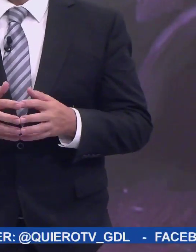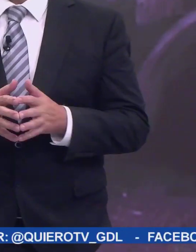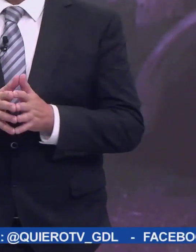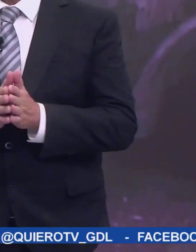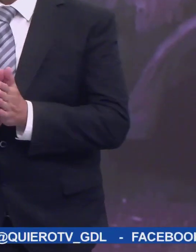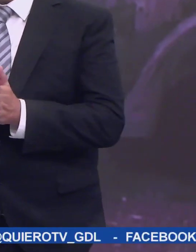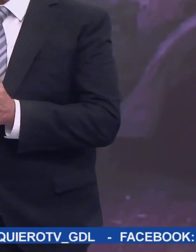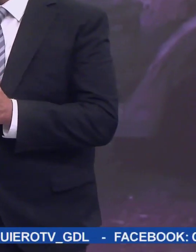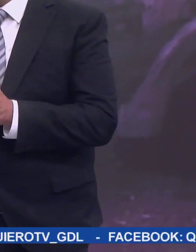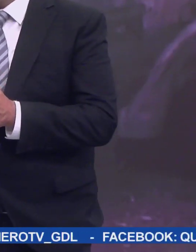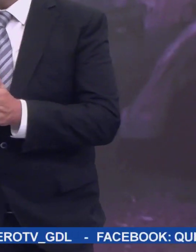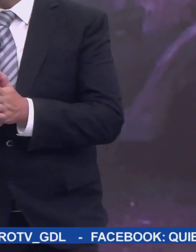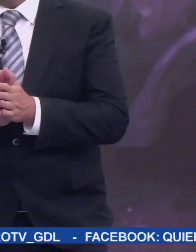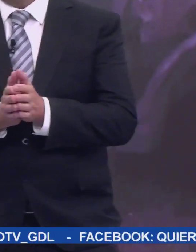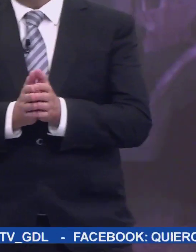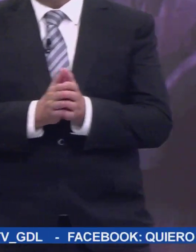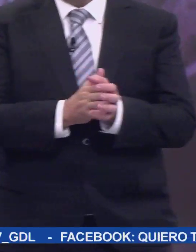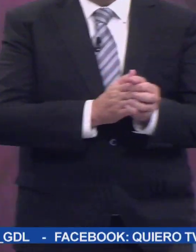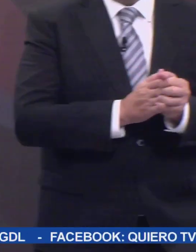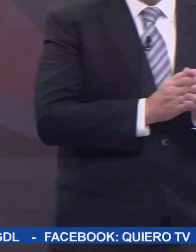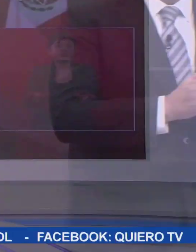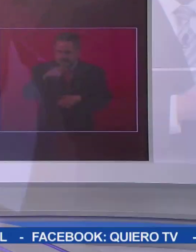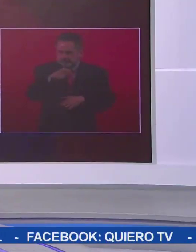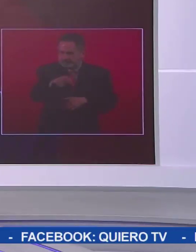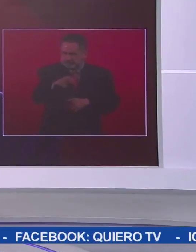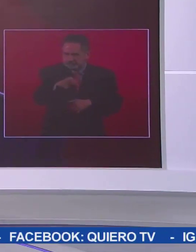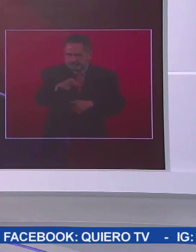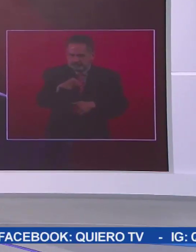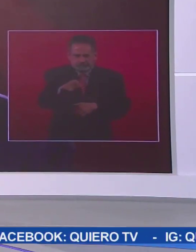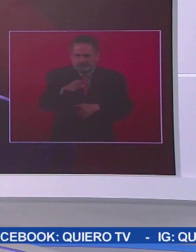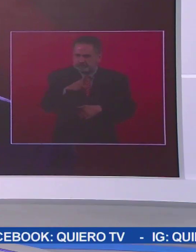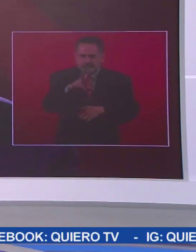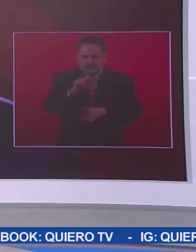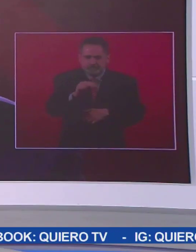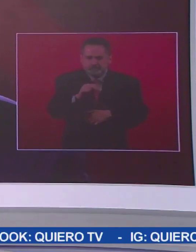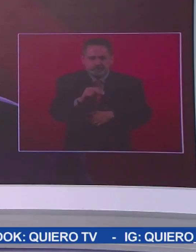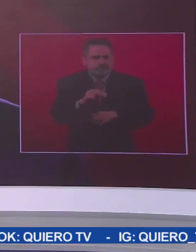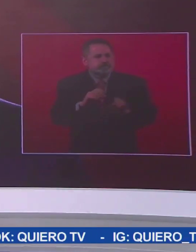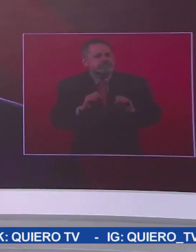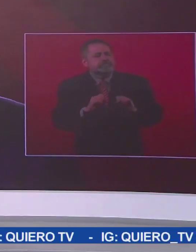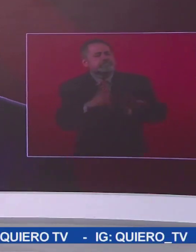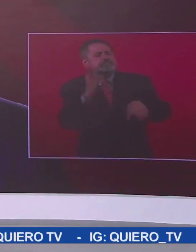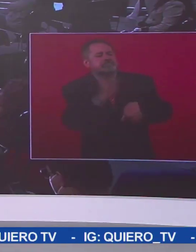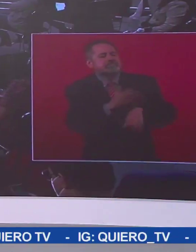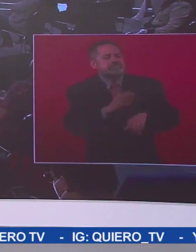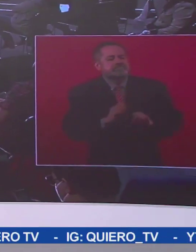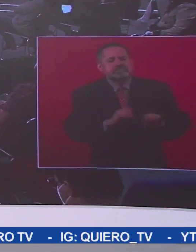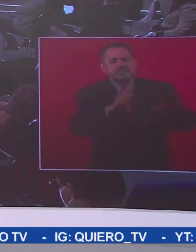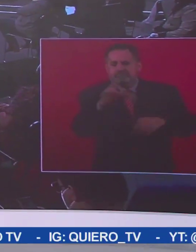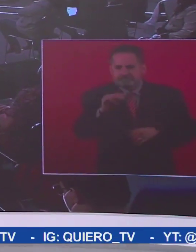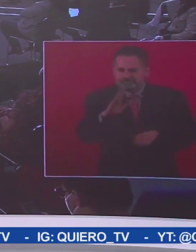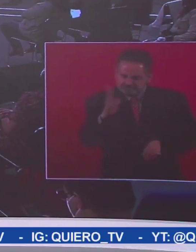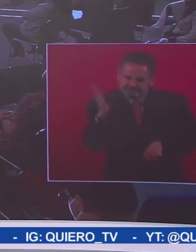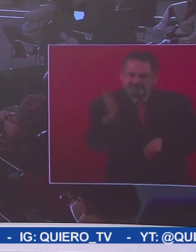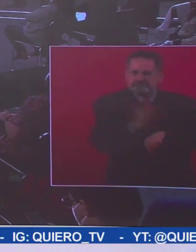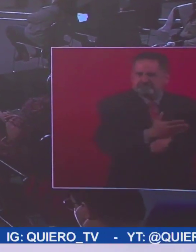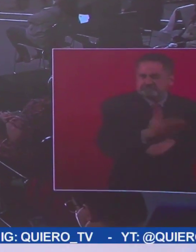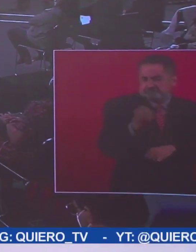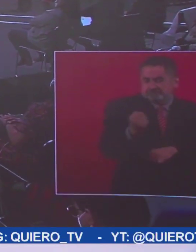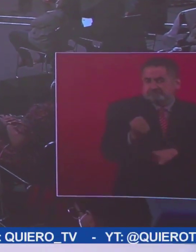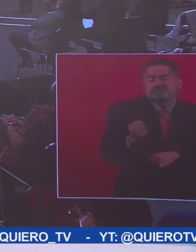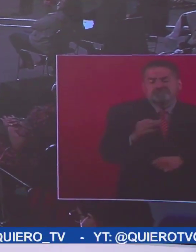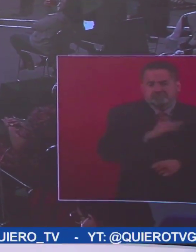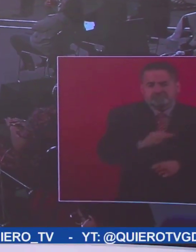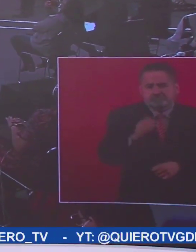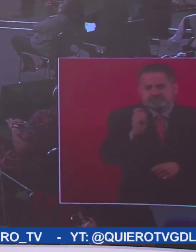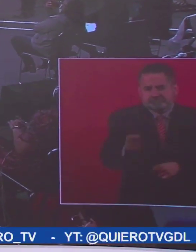todos vivamos más seguros Qué pasó con Hipólito Mora bueno el hombre arrastraba